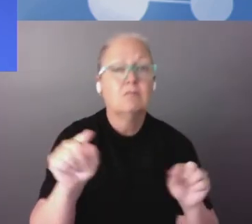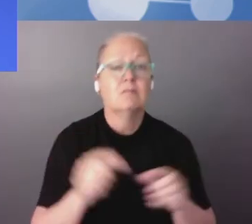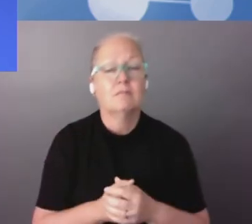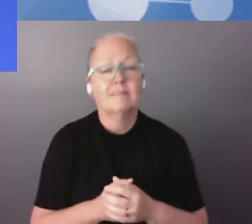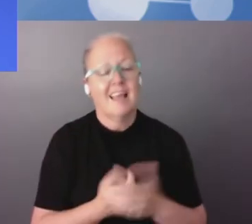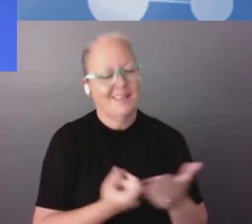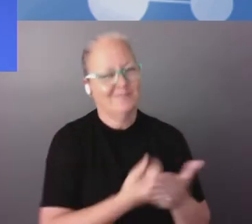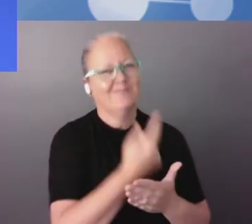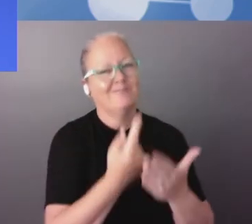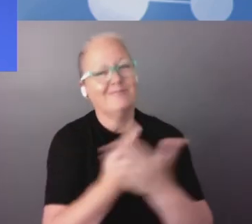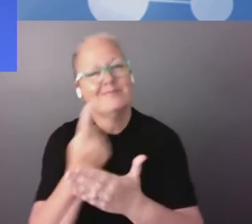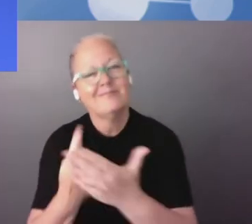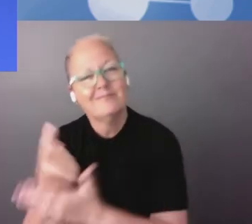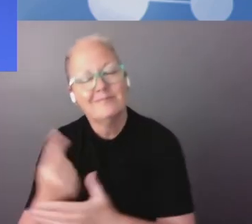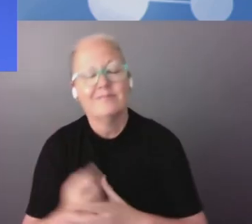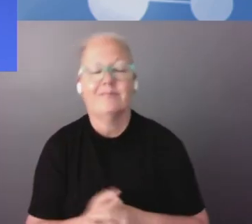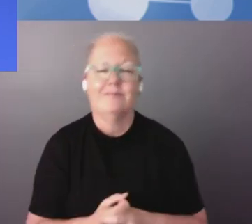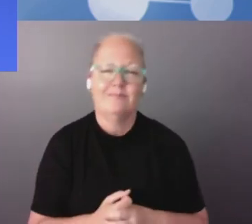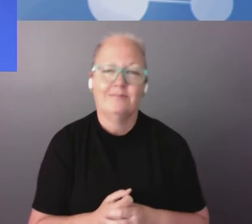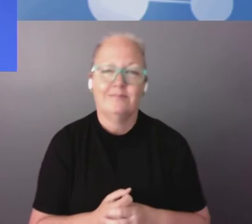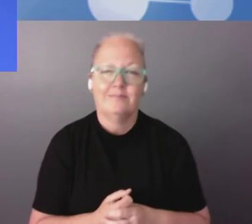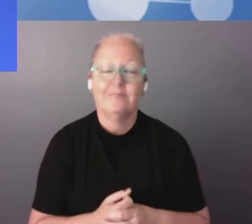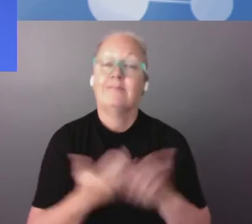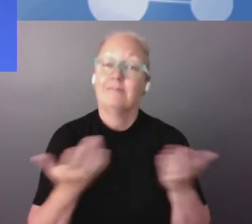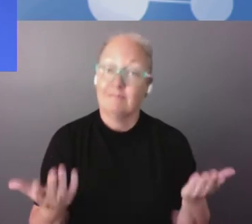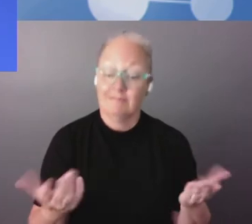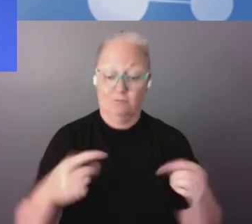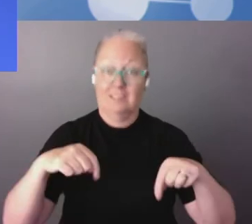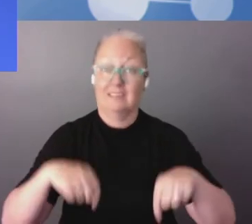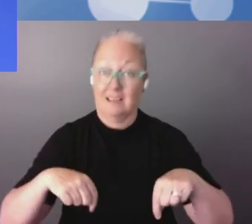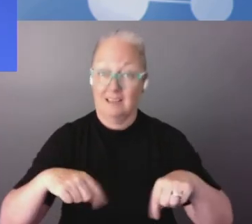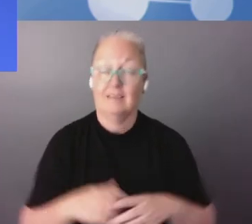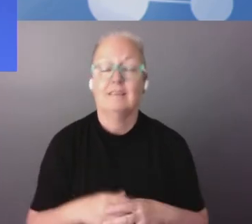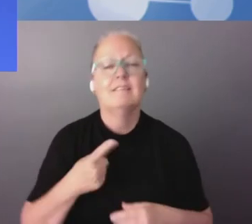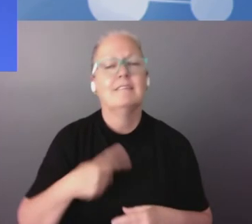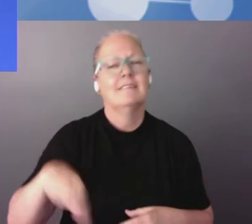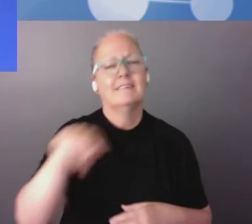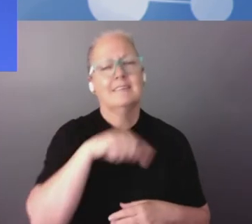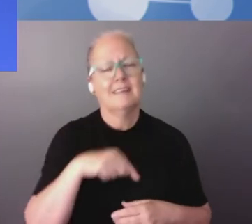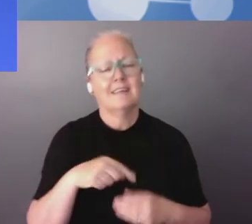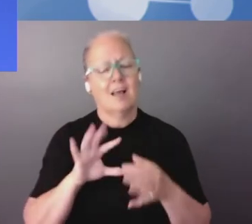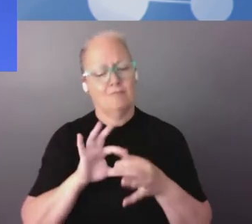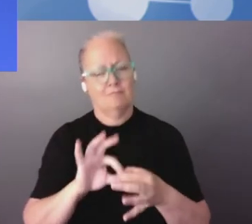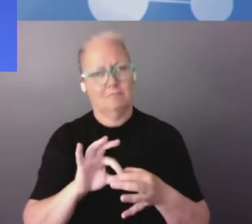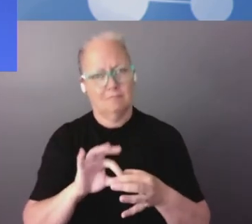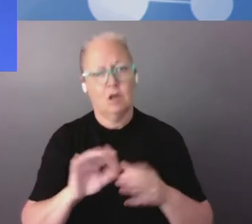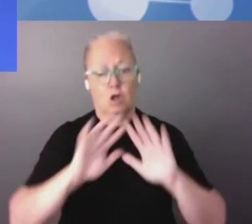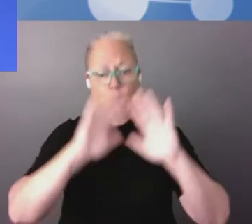Así que hoy nos hemos convertido en miembros de la misma comunidad global, la comunidad de